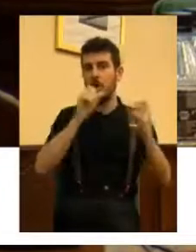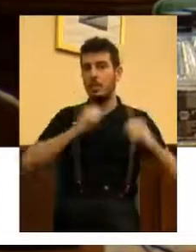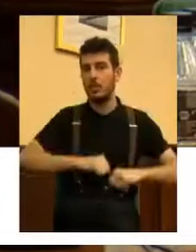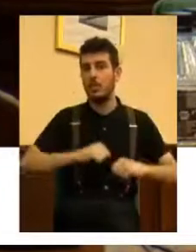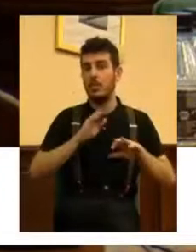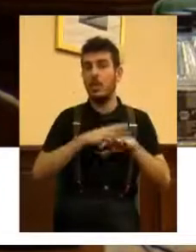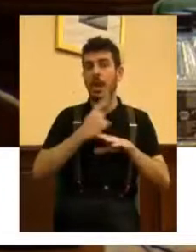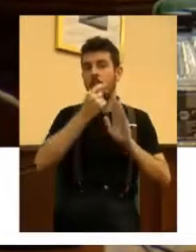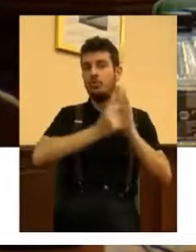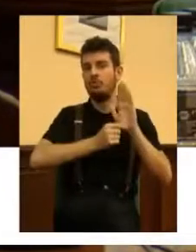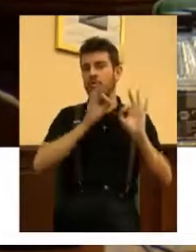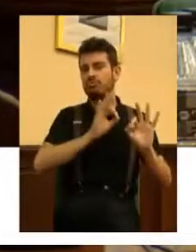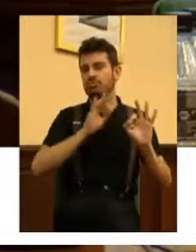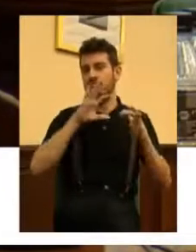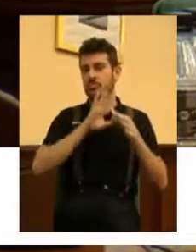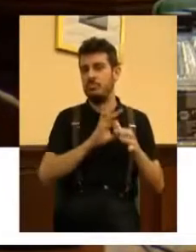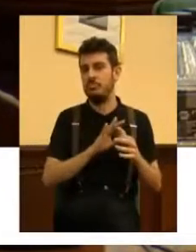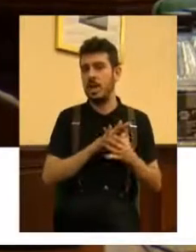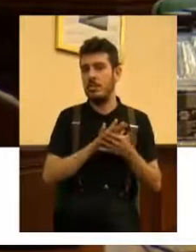a esos puntos.